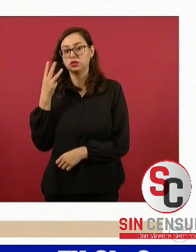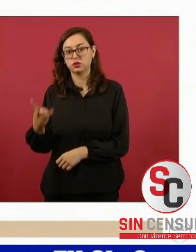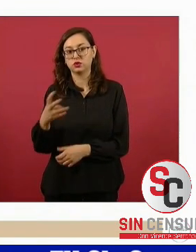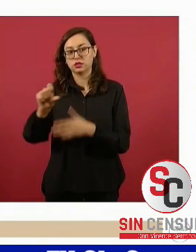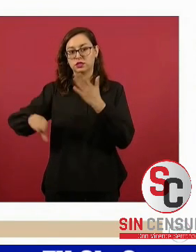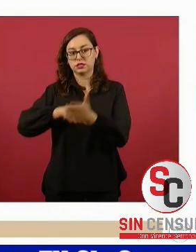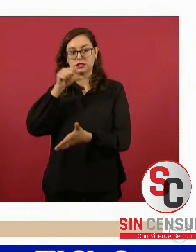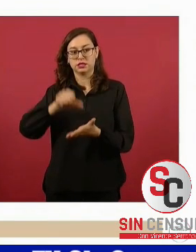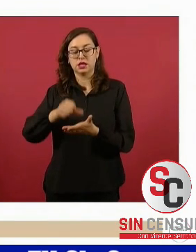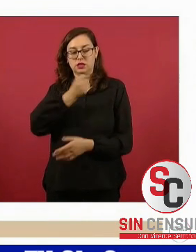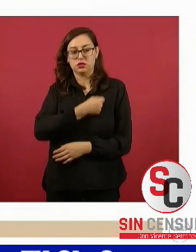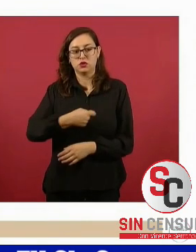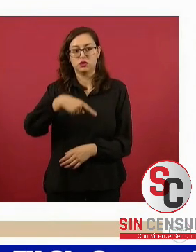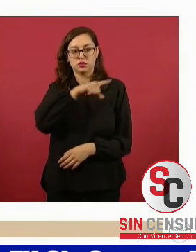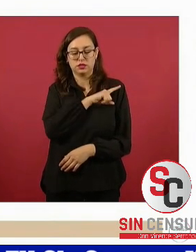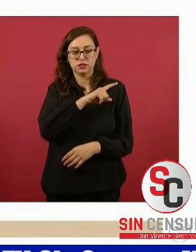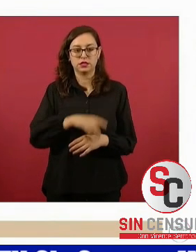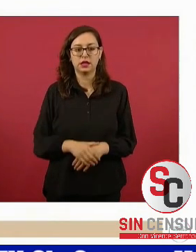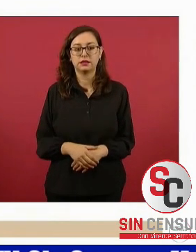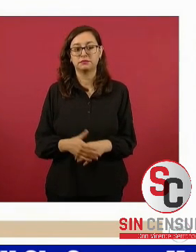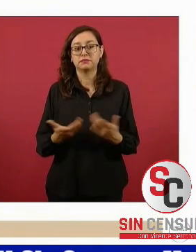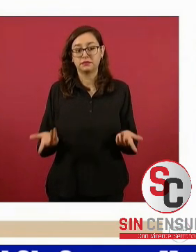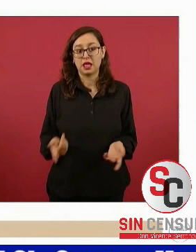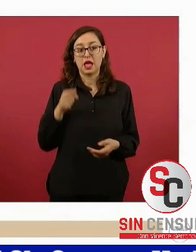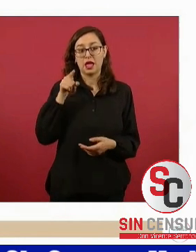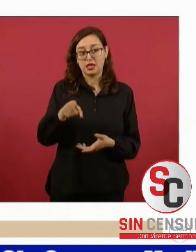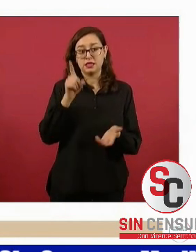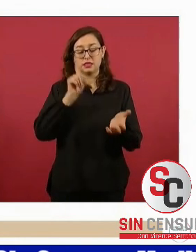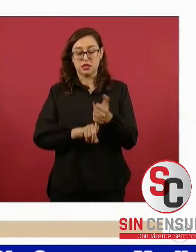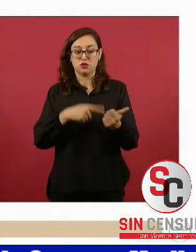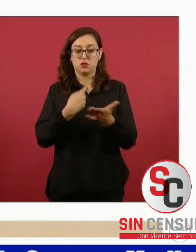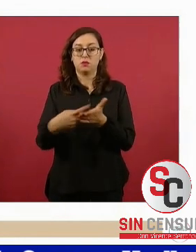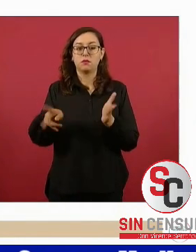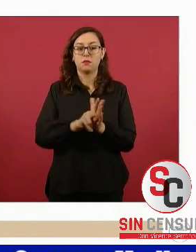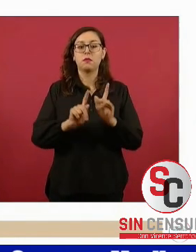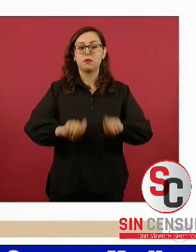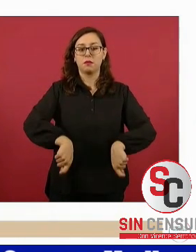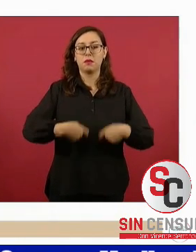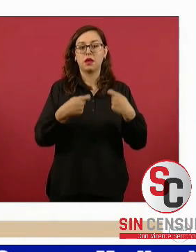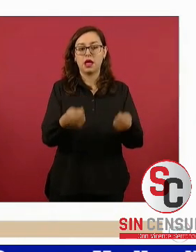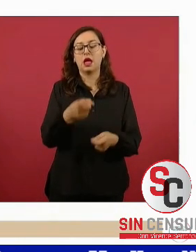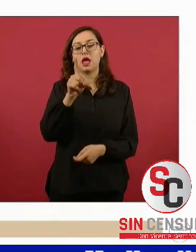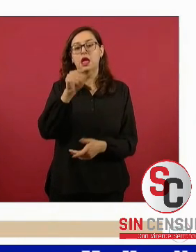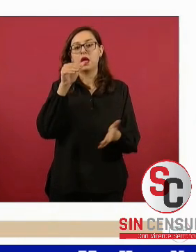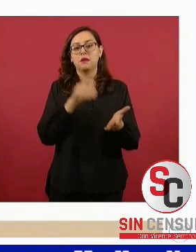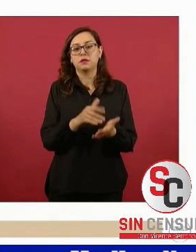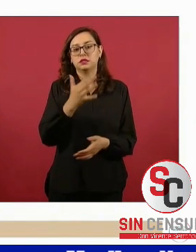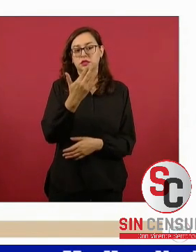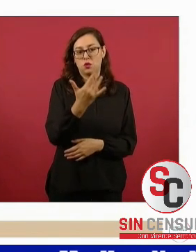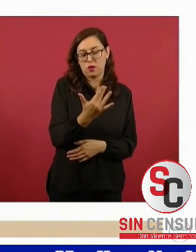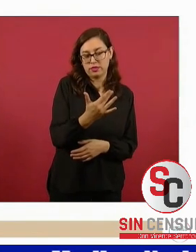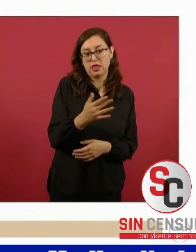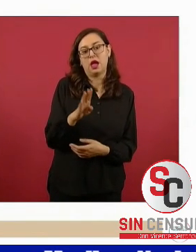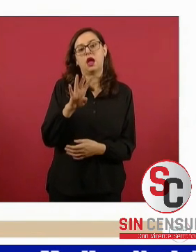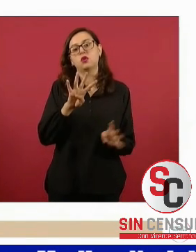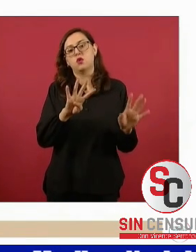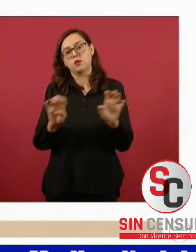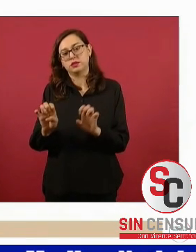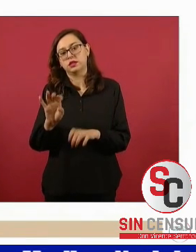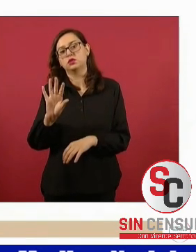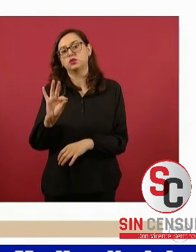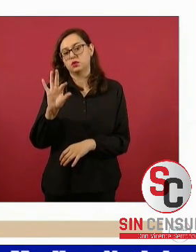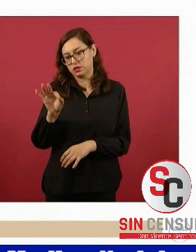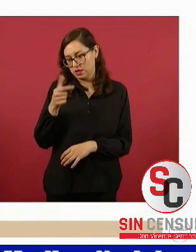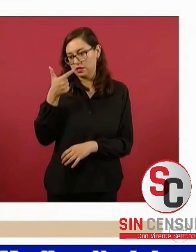de 1,050 trabajadores ya en ese proceso, es decir, el 90%, y se cuenta con 70